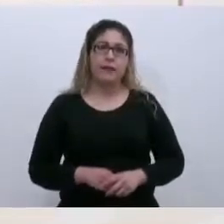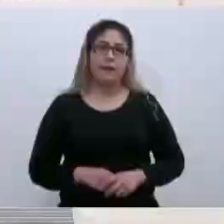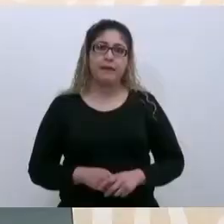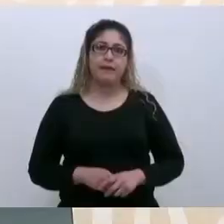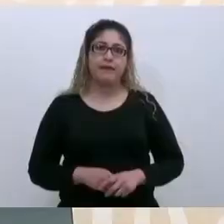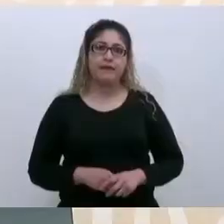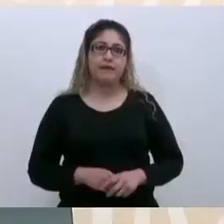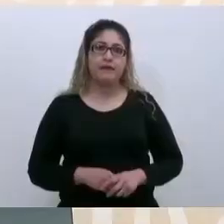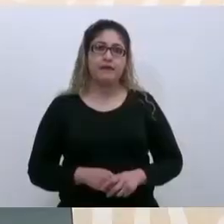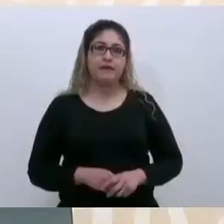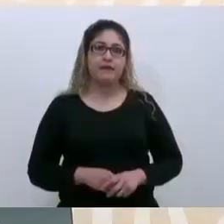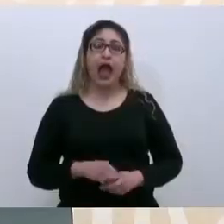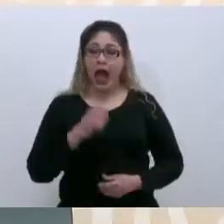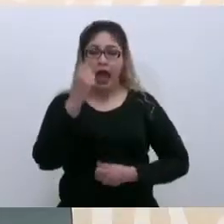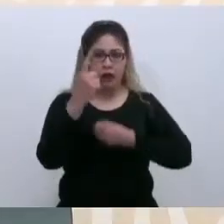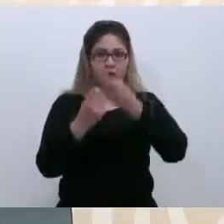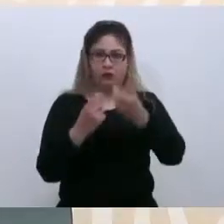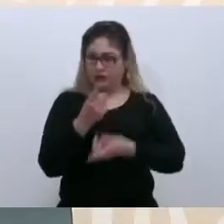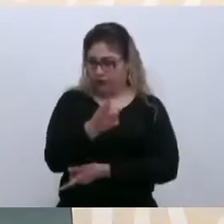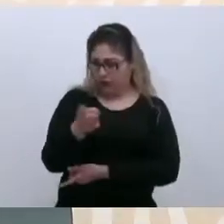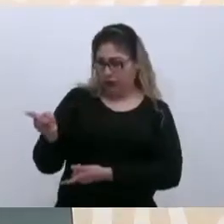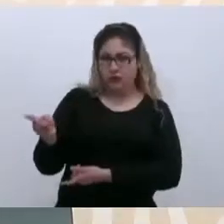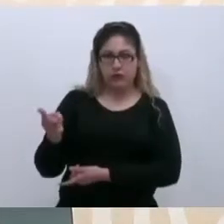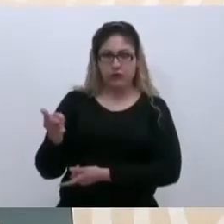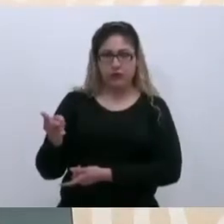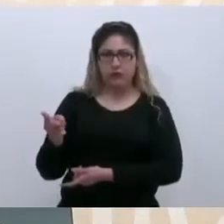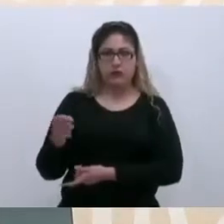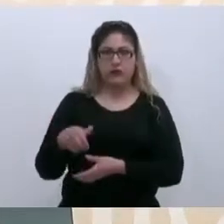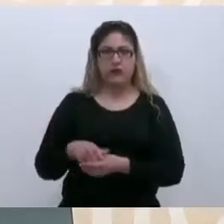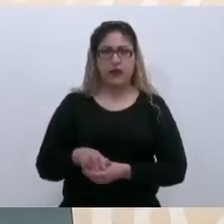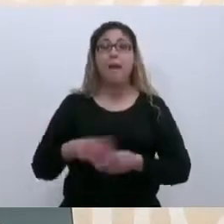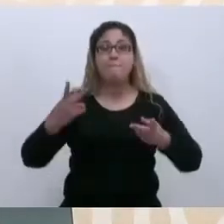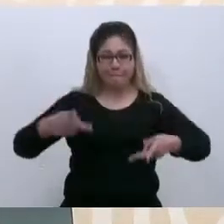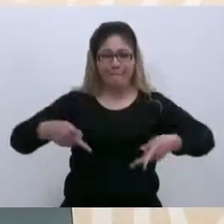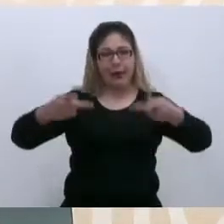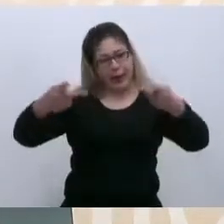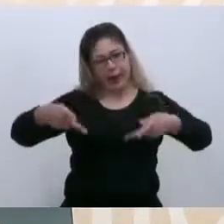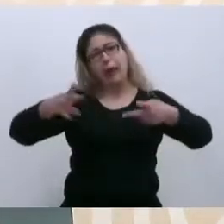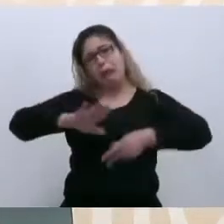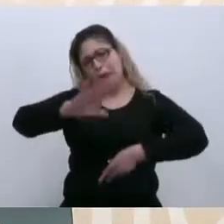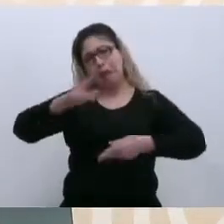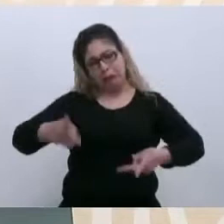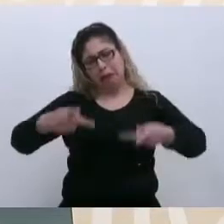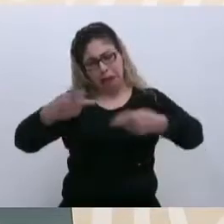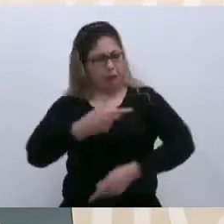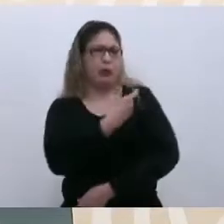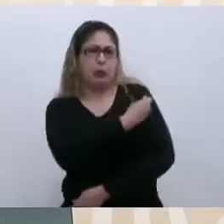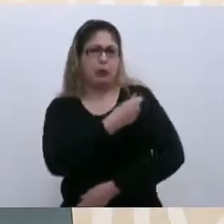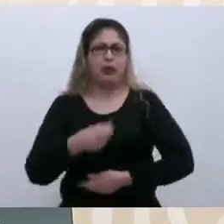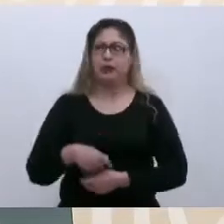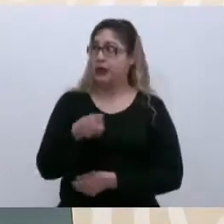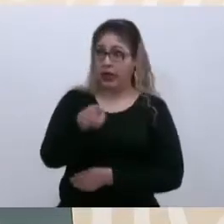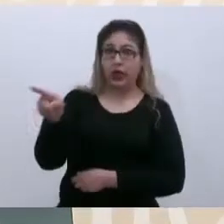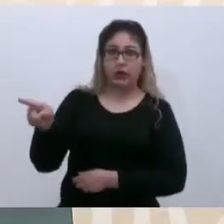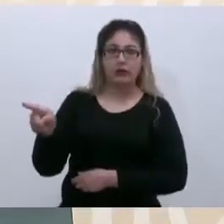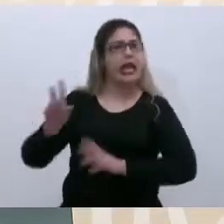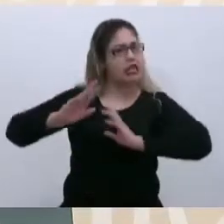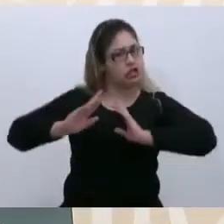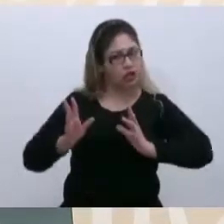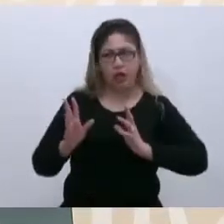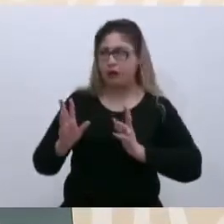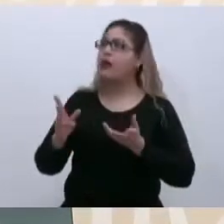mal todas las farmacéuticas, y agradecemos también mucho, voy a